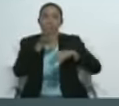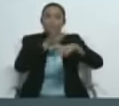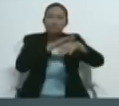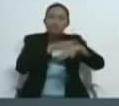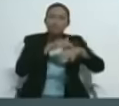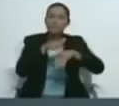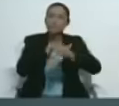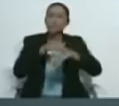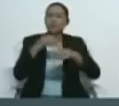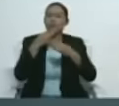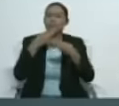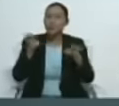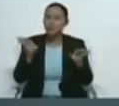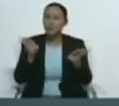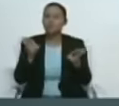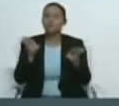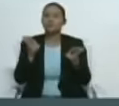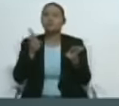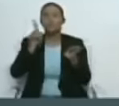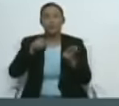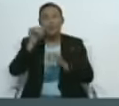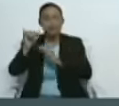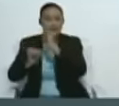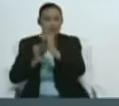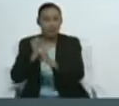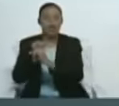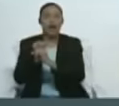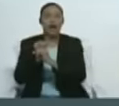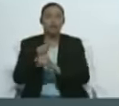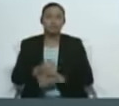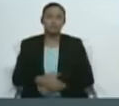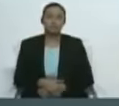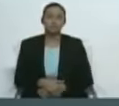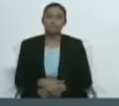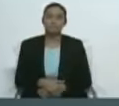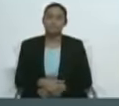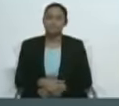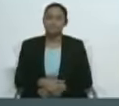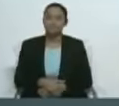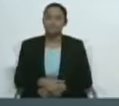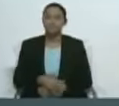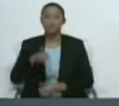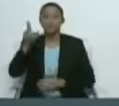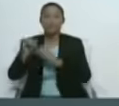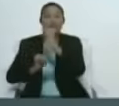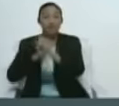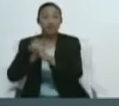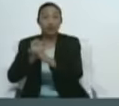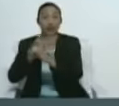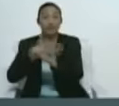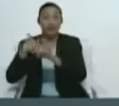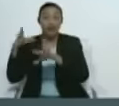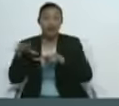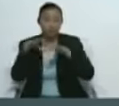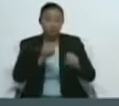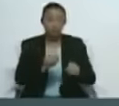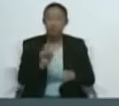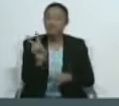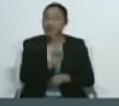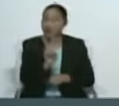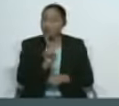en foros nacionales Internacionales La Invasión a Venezuela la ocupación militar el